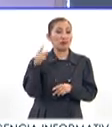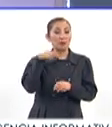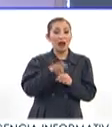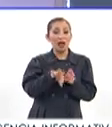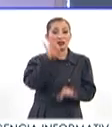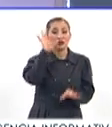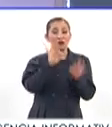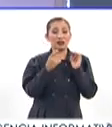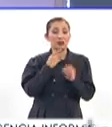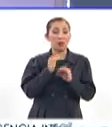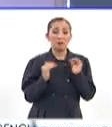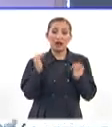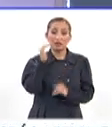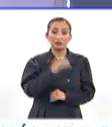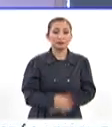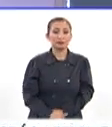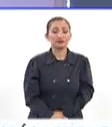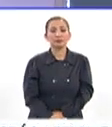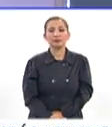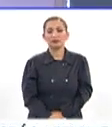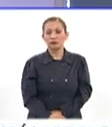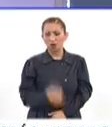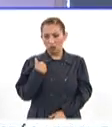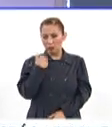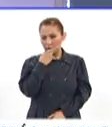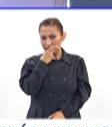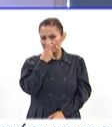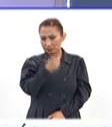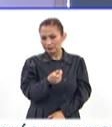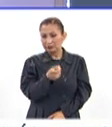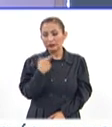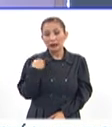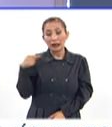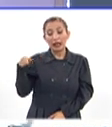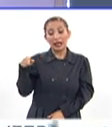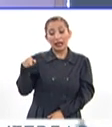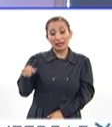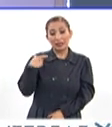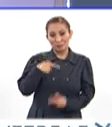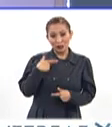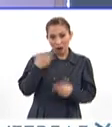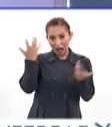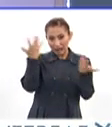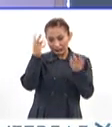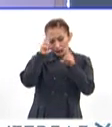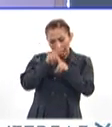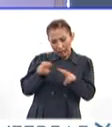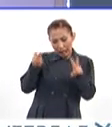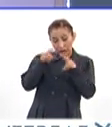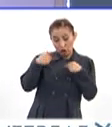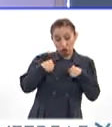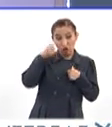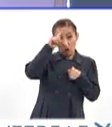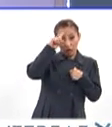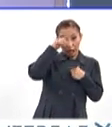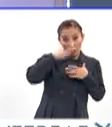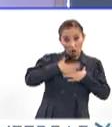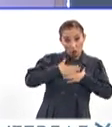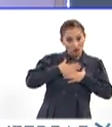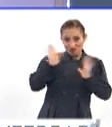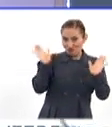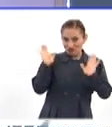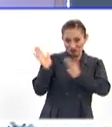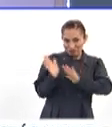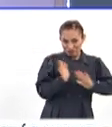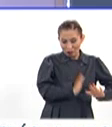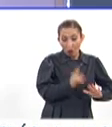elección de diputados fue lo más alto. Quiero platicarte que quienes hicieron este análisis no fuimos los consejeros ni